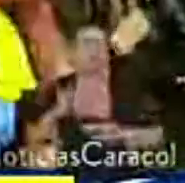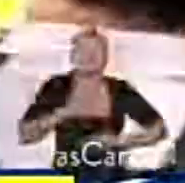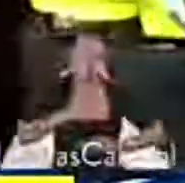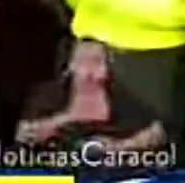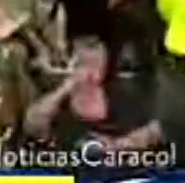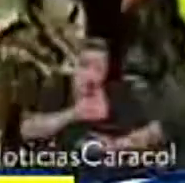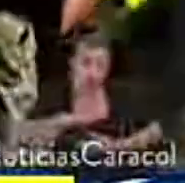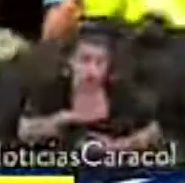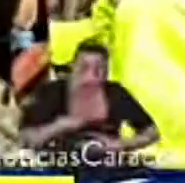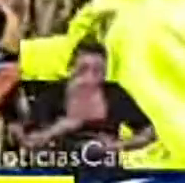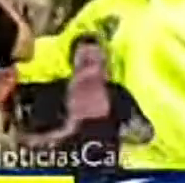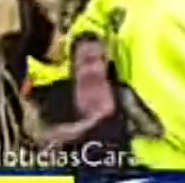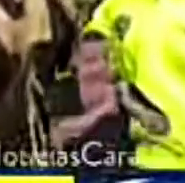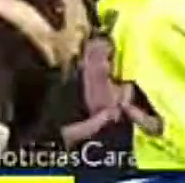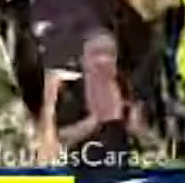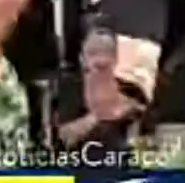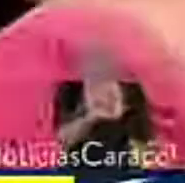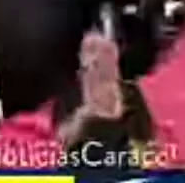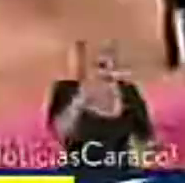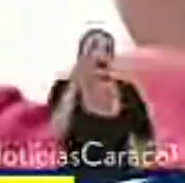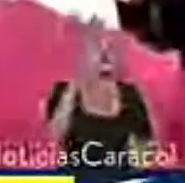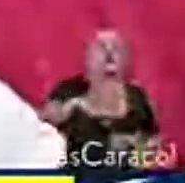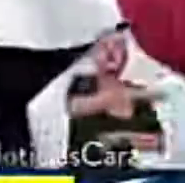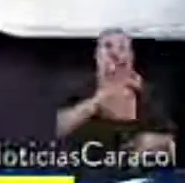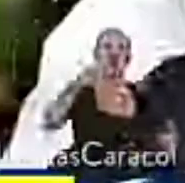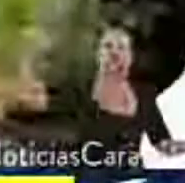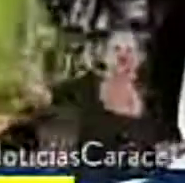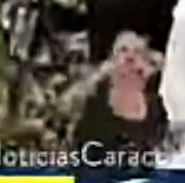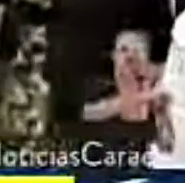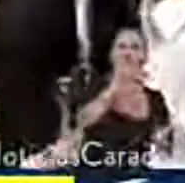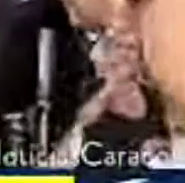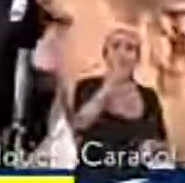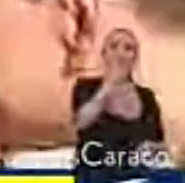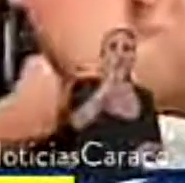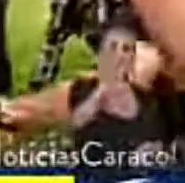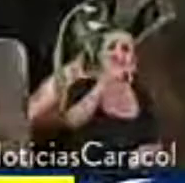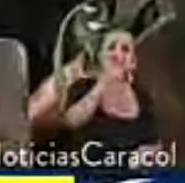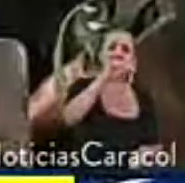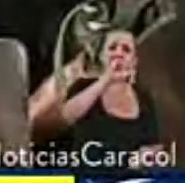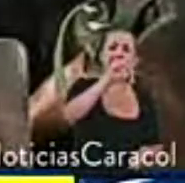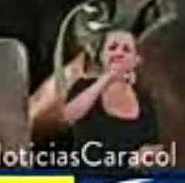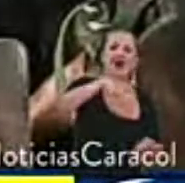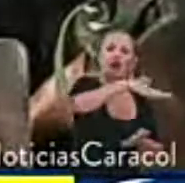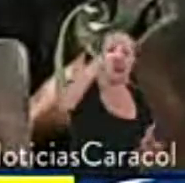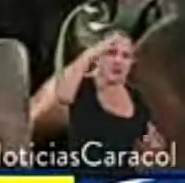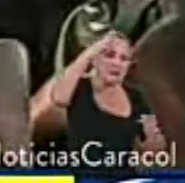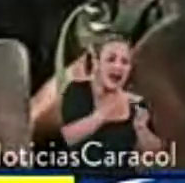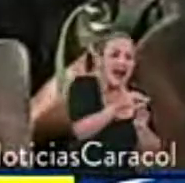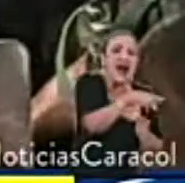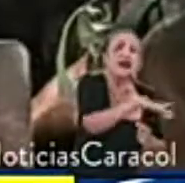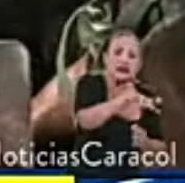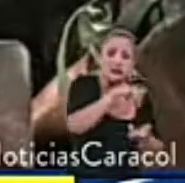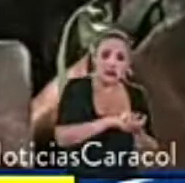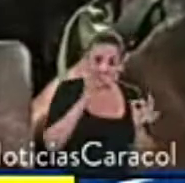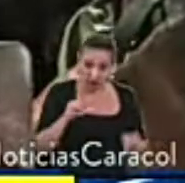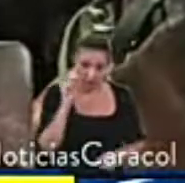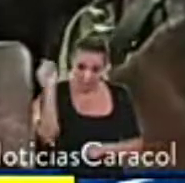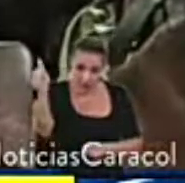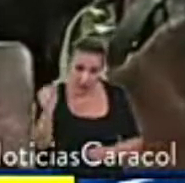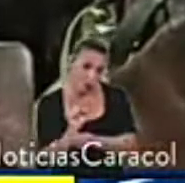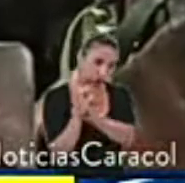de Tolemaida, donde se dio a conocer la noticia. No es cierto, Juan Diego, que ese señor se haya entregado. Este alias Otoniel fue capturado y sometido a la